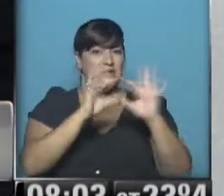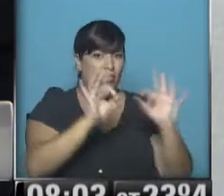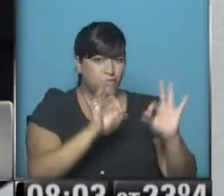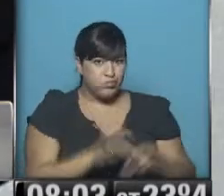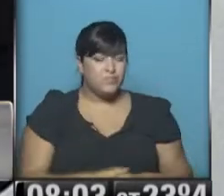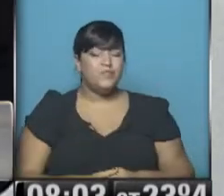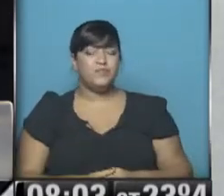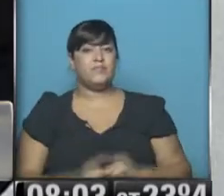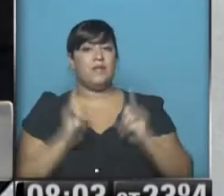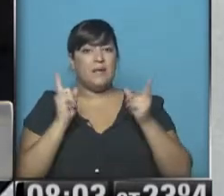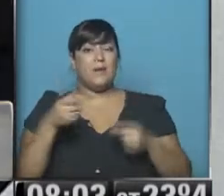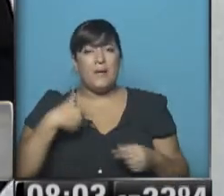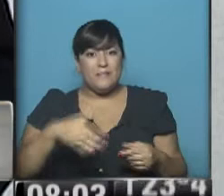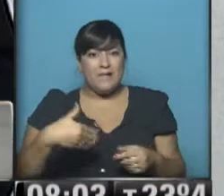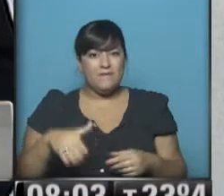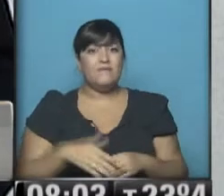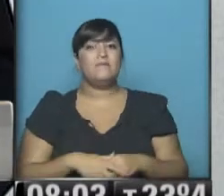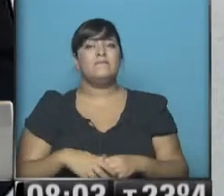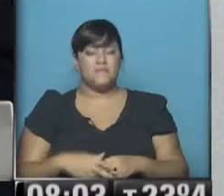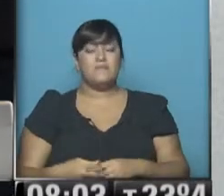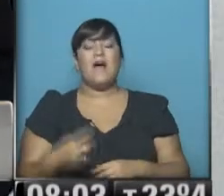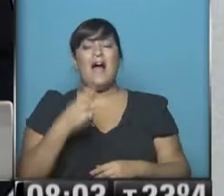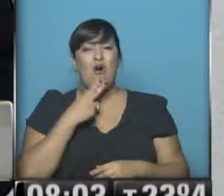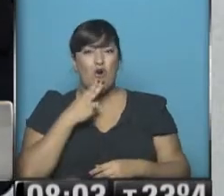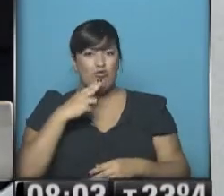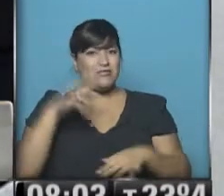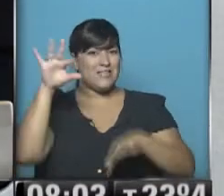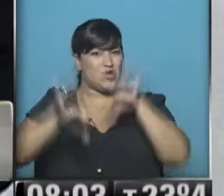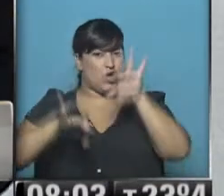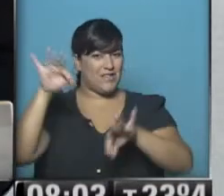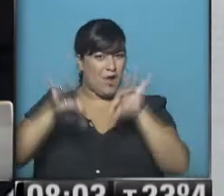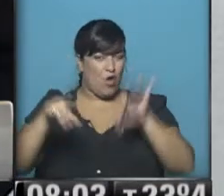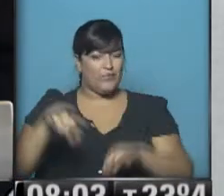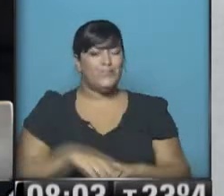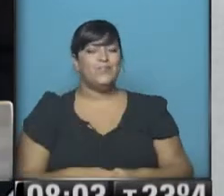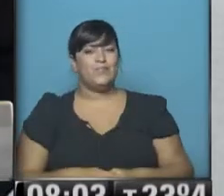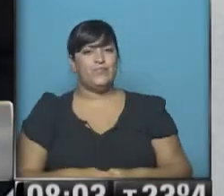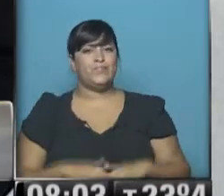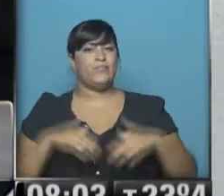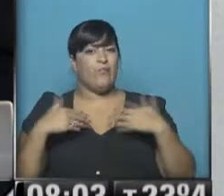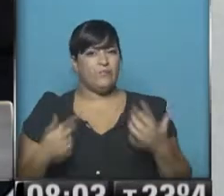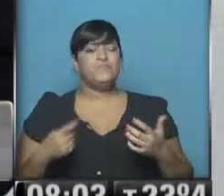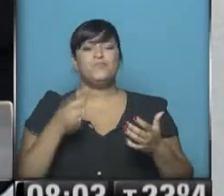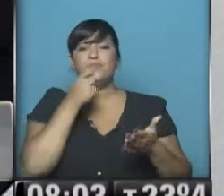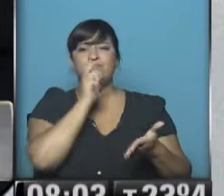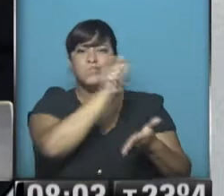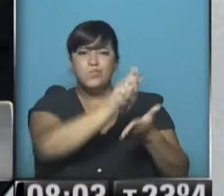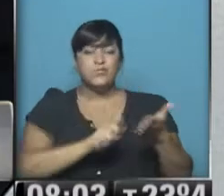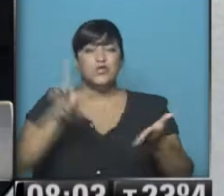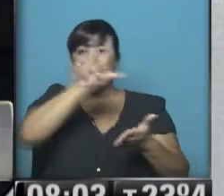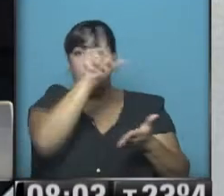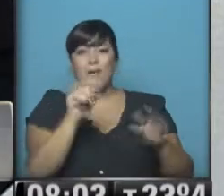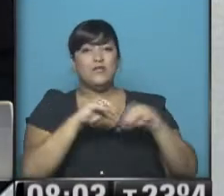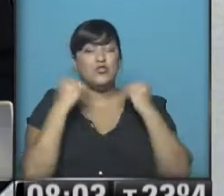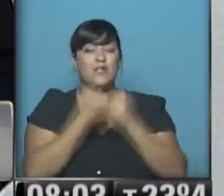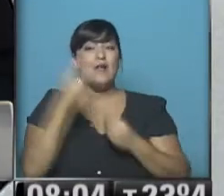estamos por asistir al décimo primer sorteo en ese contexto a resultados inscriptas en todo el país